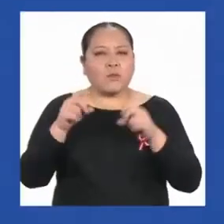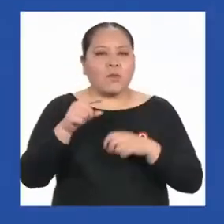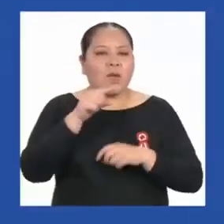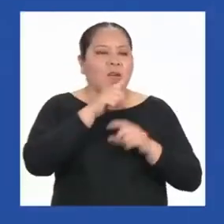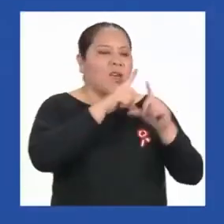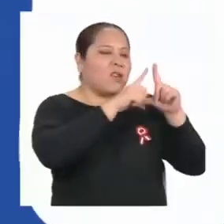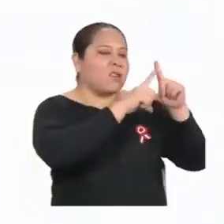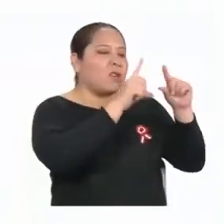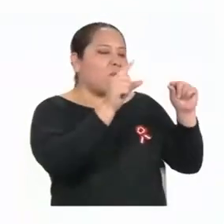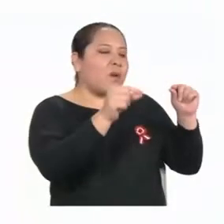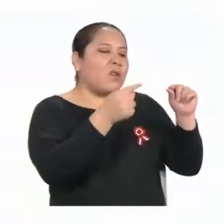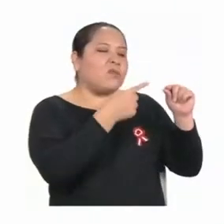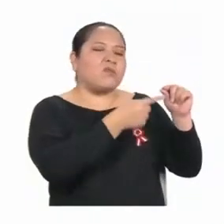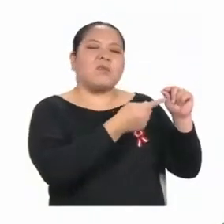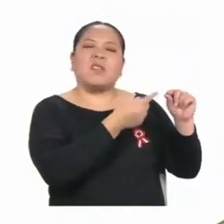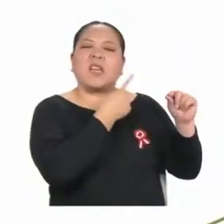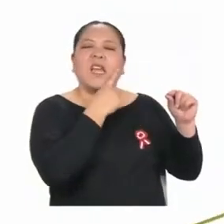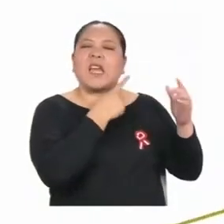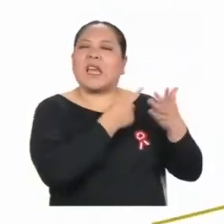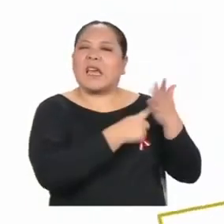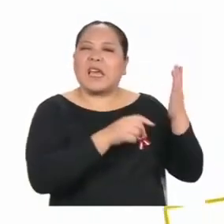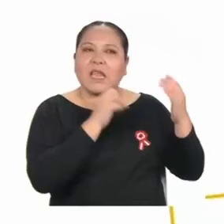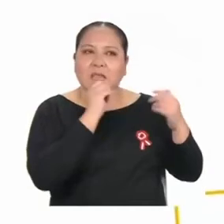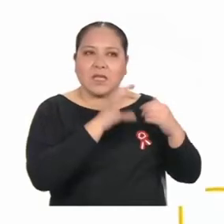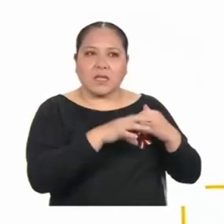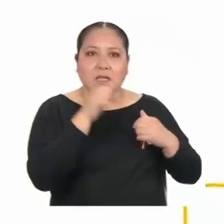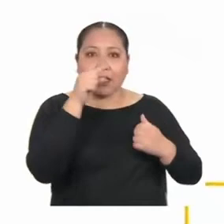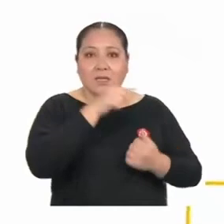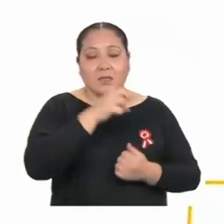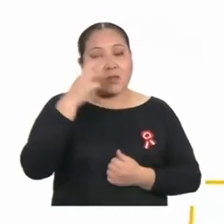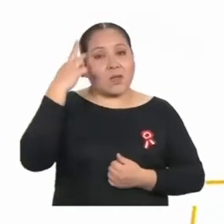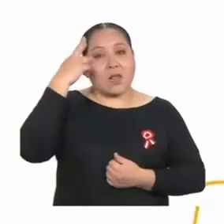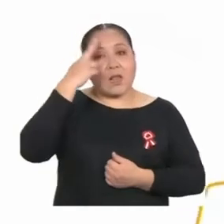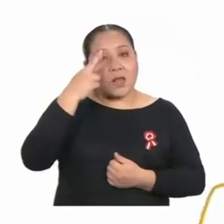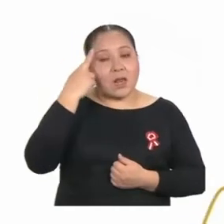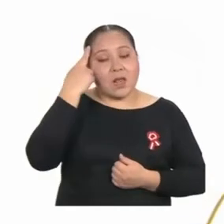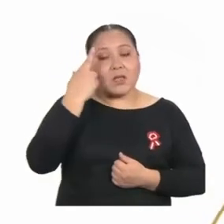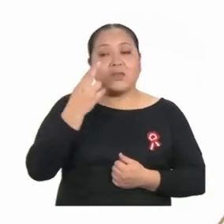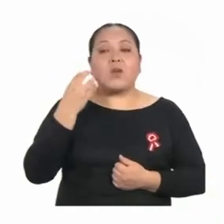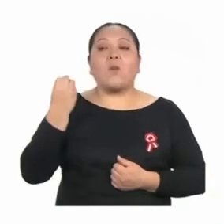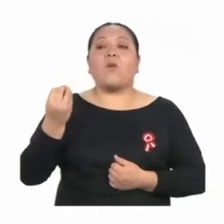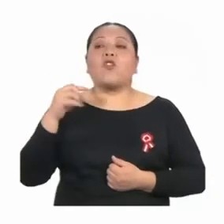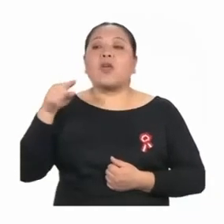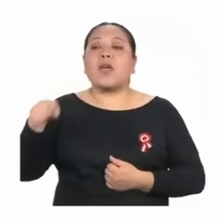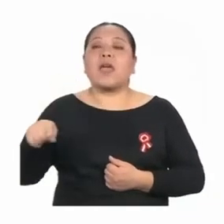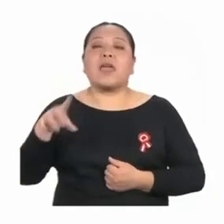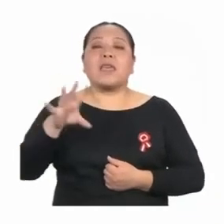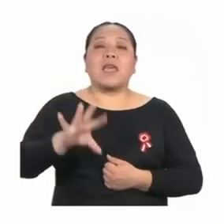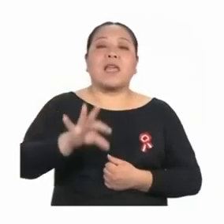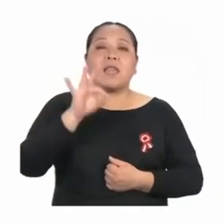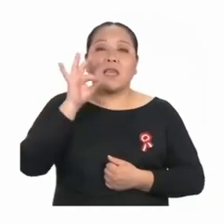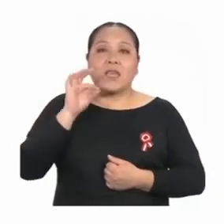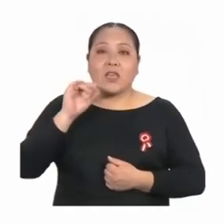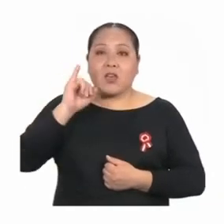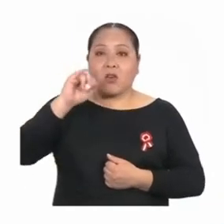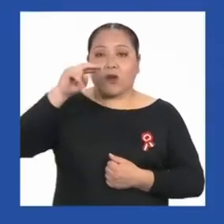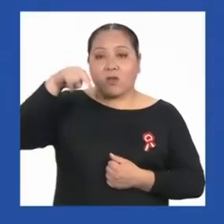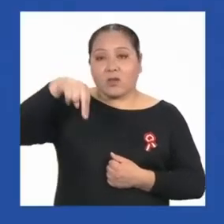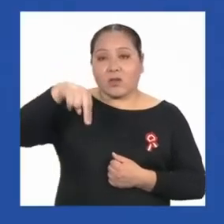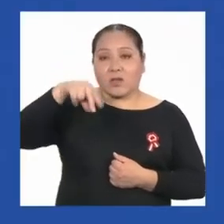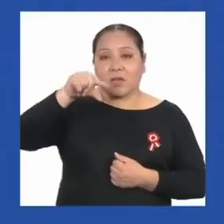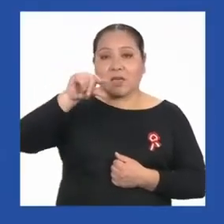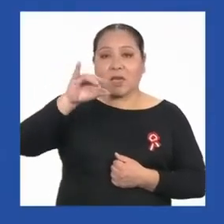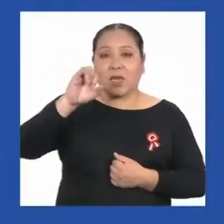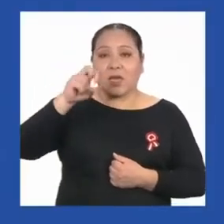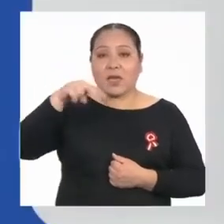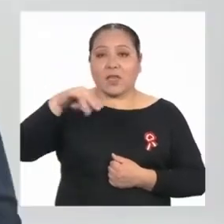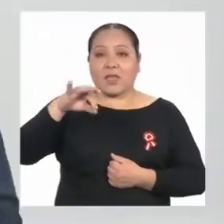párrafo? De las razones por las que Milagro decidió estudiar ingeniería química.